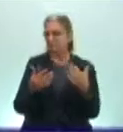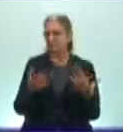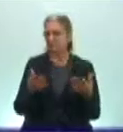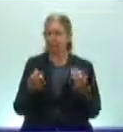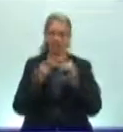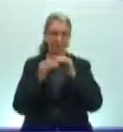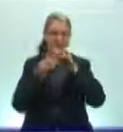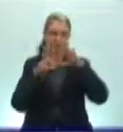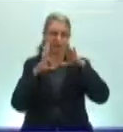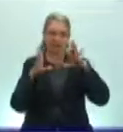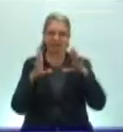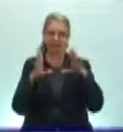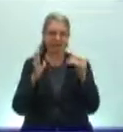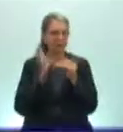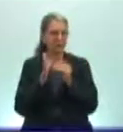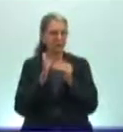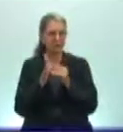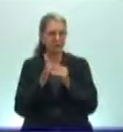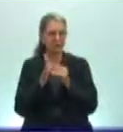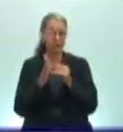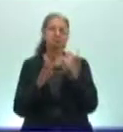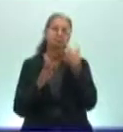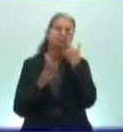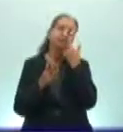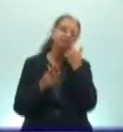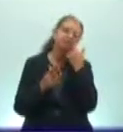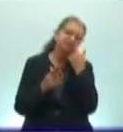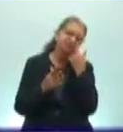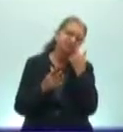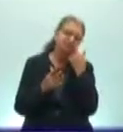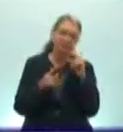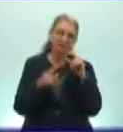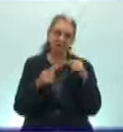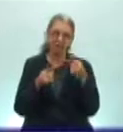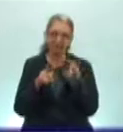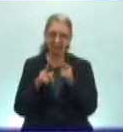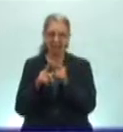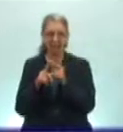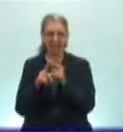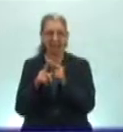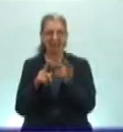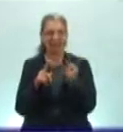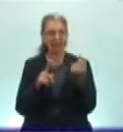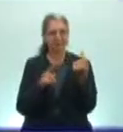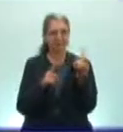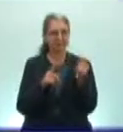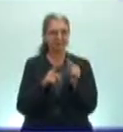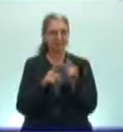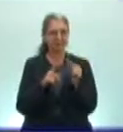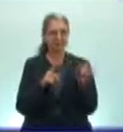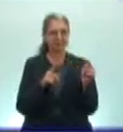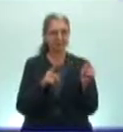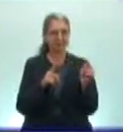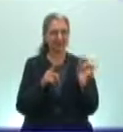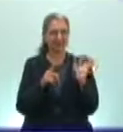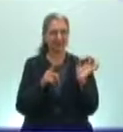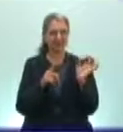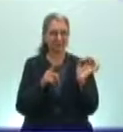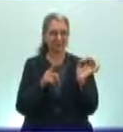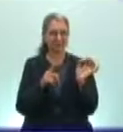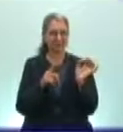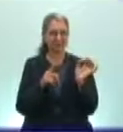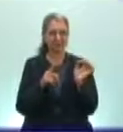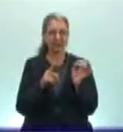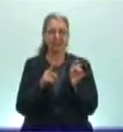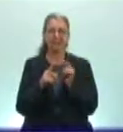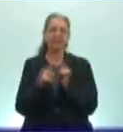mañana, pero por la tarde ya volvía a estar aburrido, así que dibujó el diámetro de la primera circunferencia y con la misma regla de antes midió su